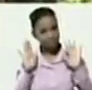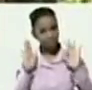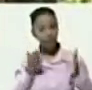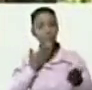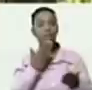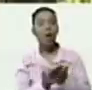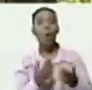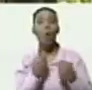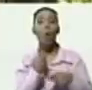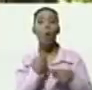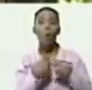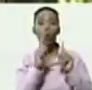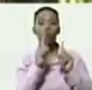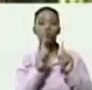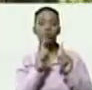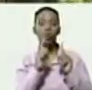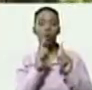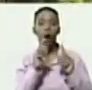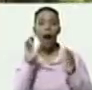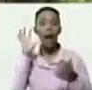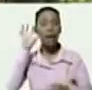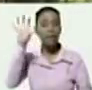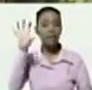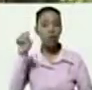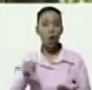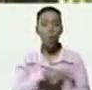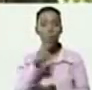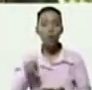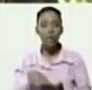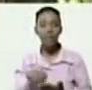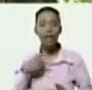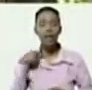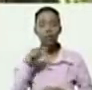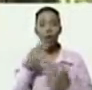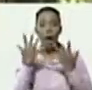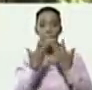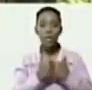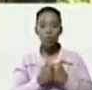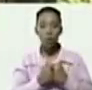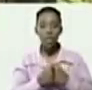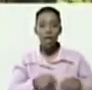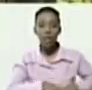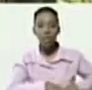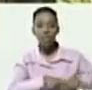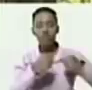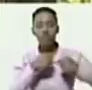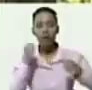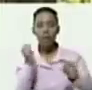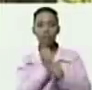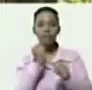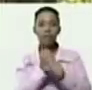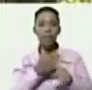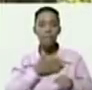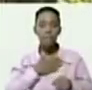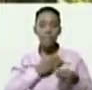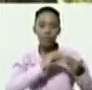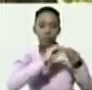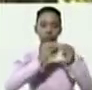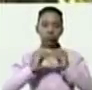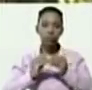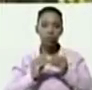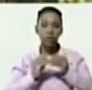otro premio a la nación entera y a sus administradores, el de no destruir la obra de mi creación,